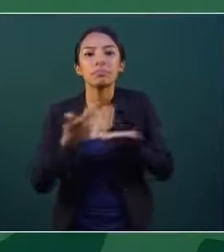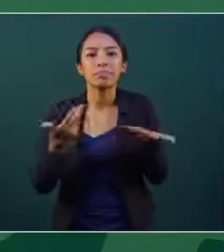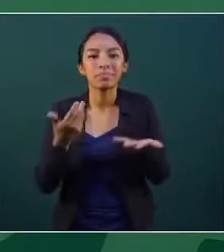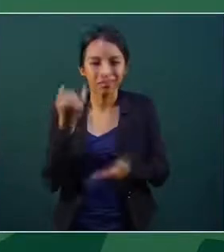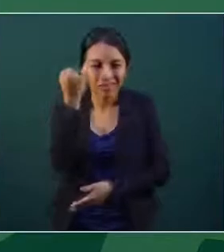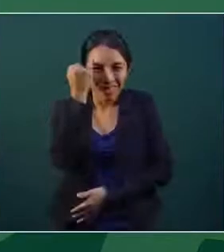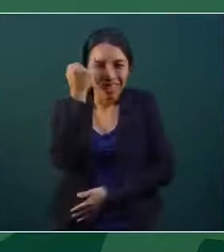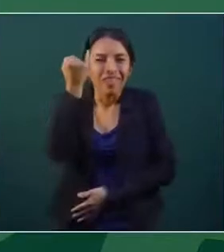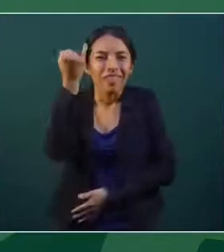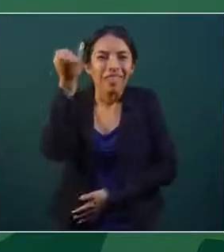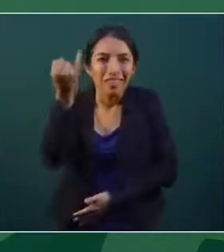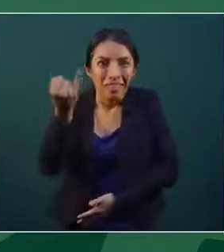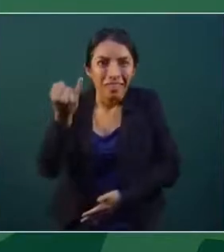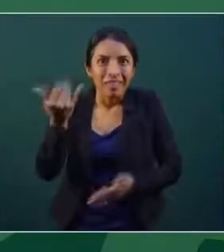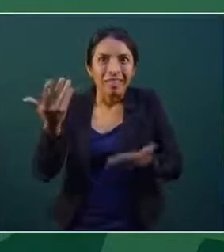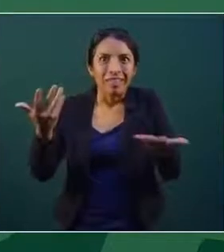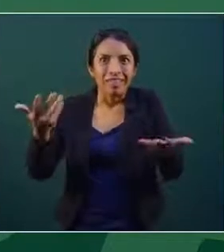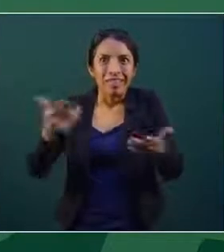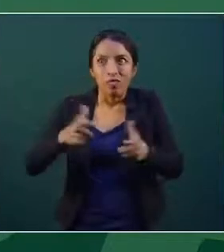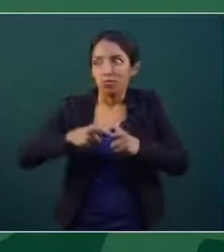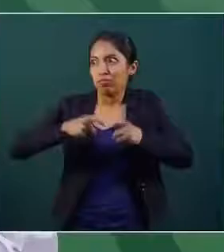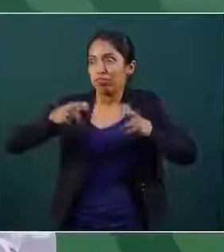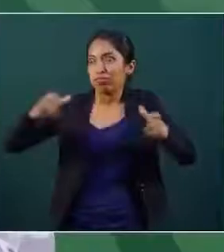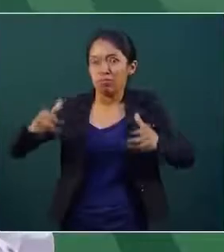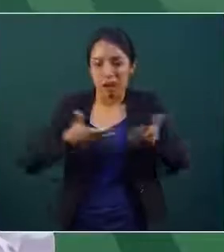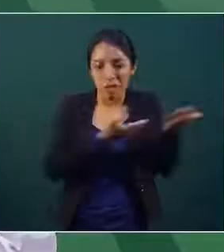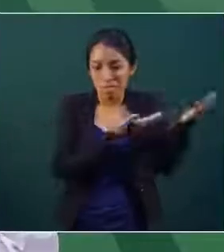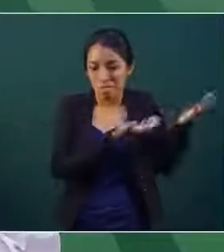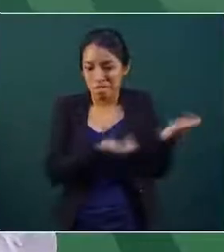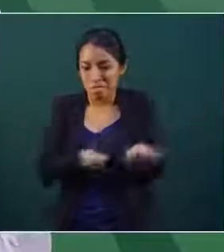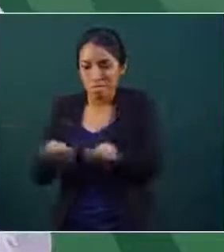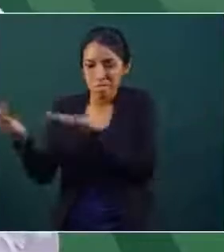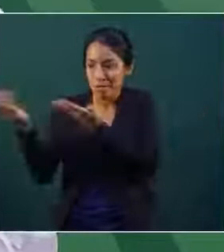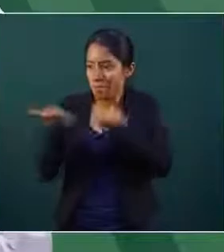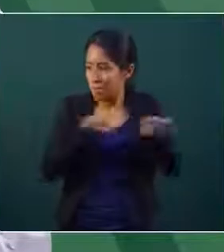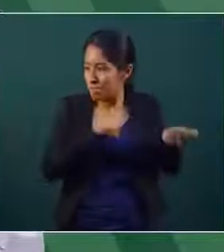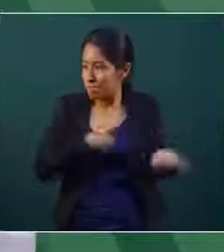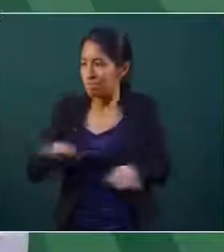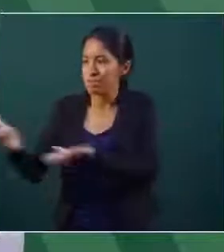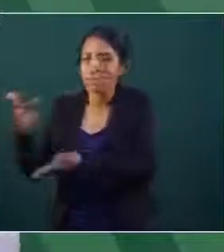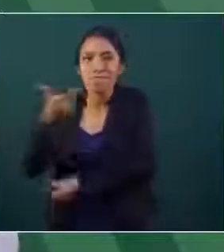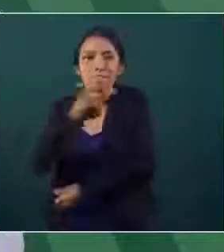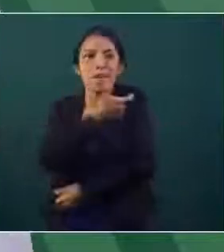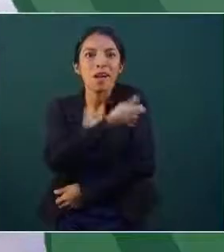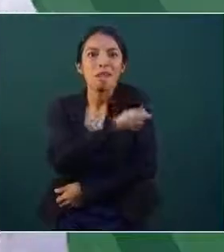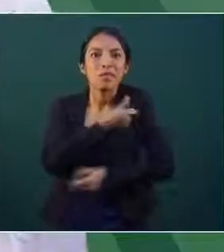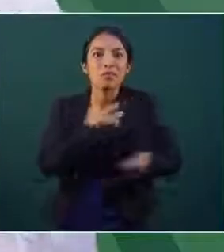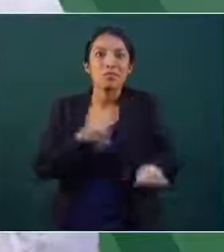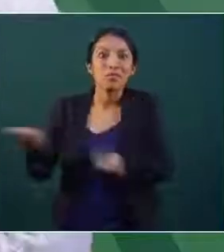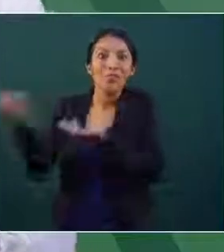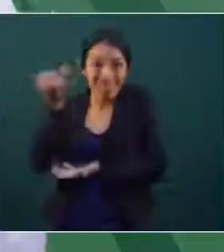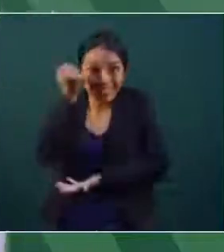solo la logística y el transporte de las vacunas, que además requieren